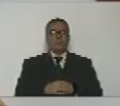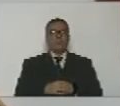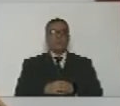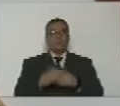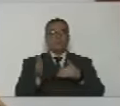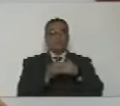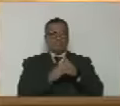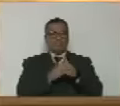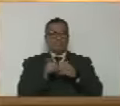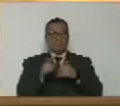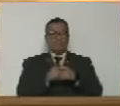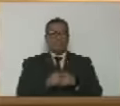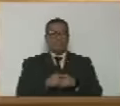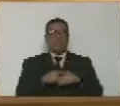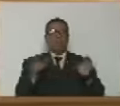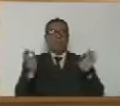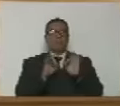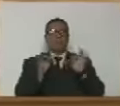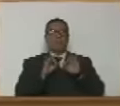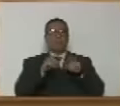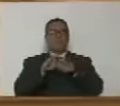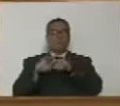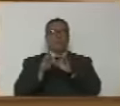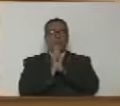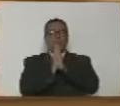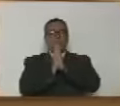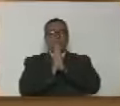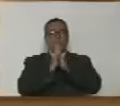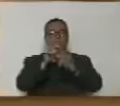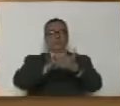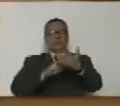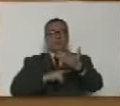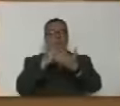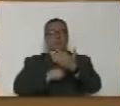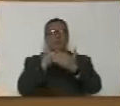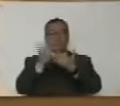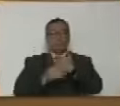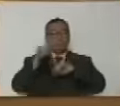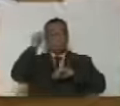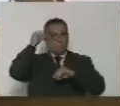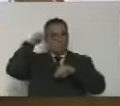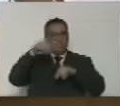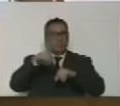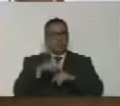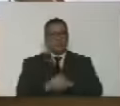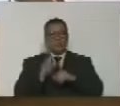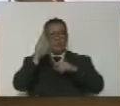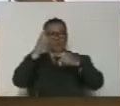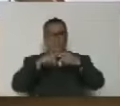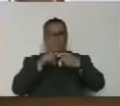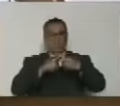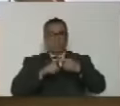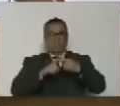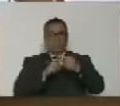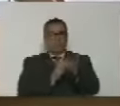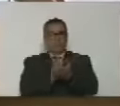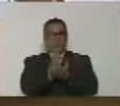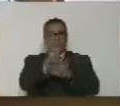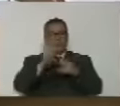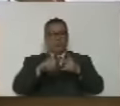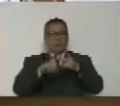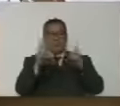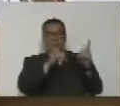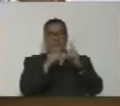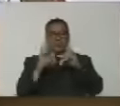Se cierra. Señora secretaria, por favor, sírvase a dar lectura al proyecto de orden del día de hoy. Primero, continuación de la